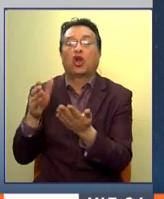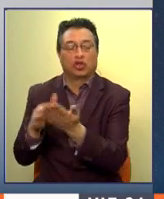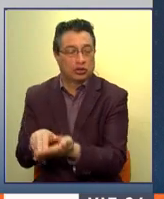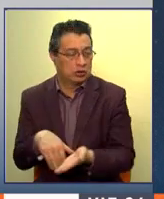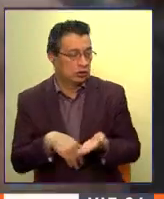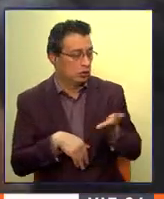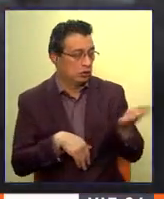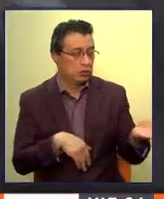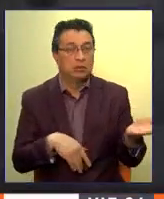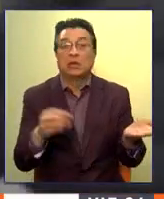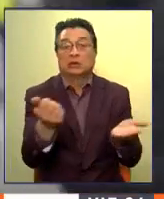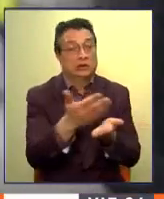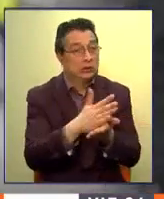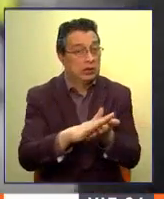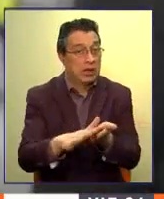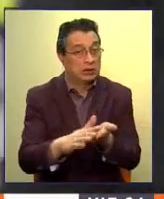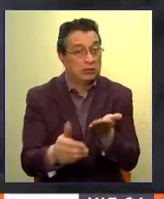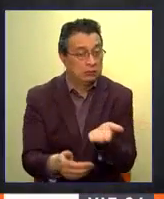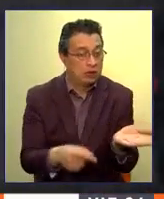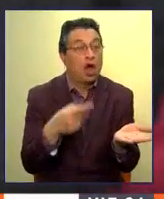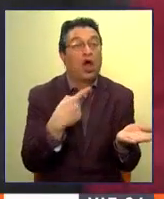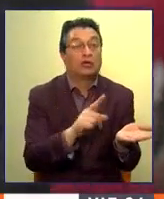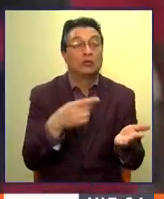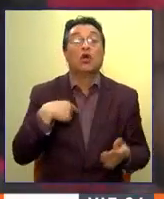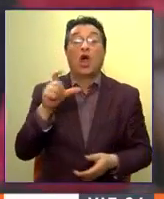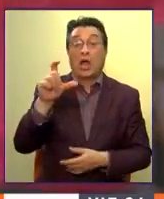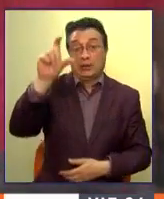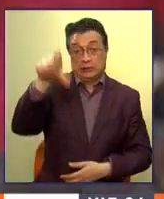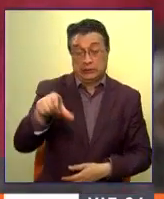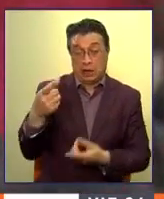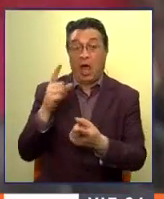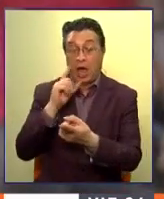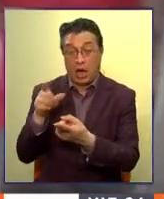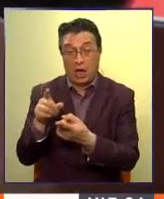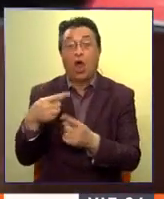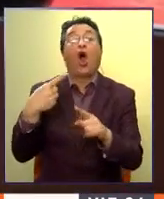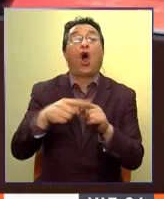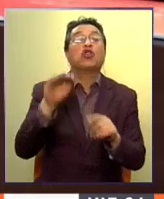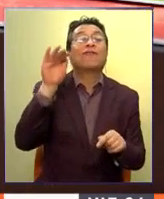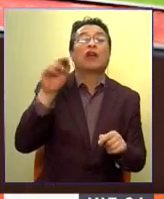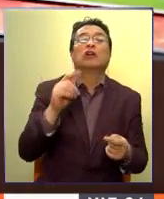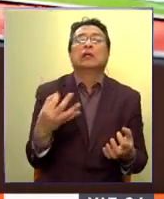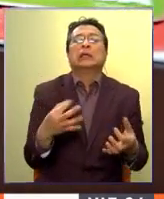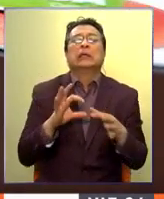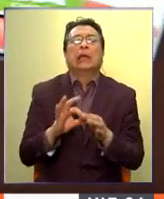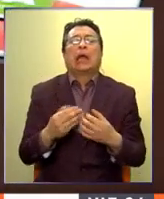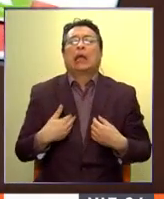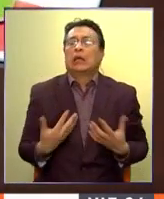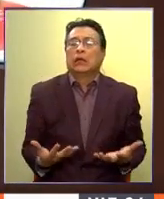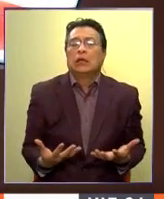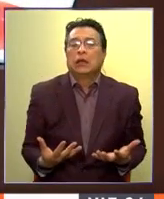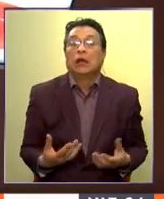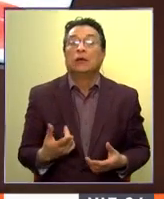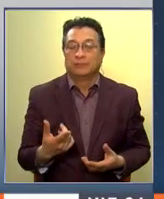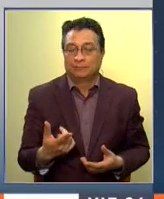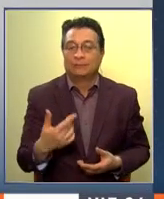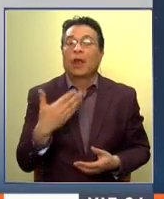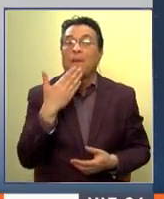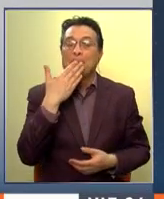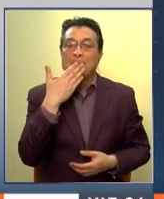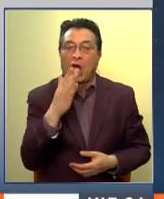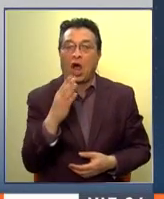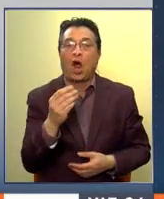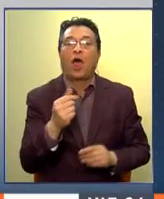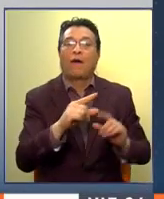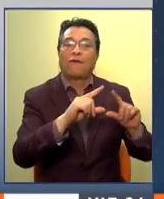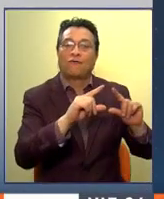Es gratis. Si tengo una tarjeta de crédito y quiero cambiarme a otro banco, ¿qué gano? El principal objetivo de la ley, recibir una mejor